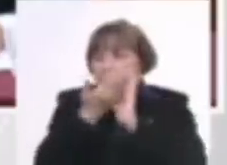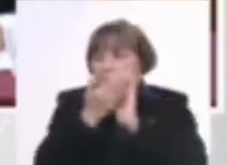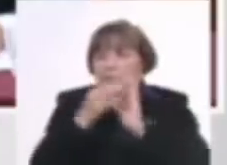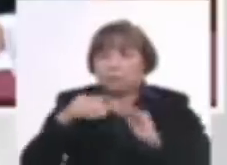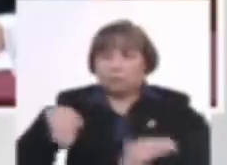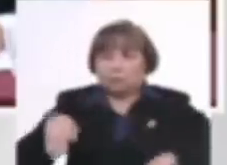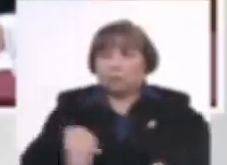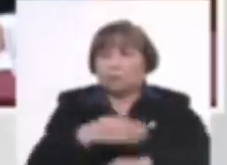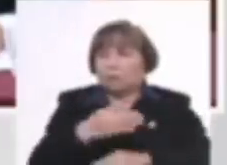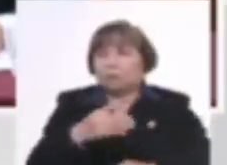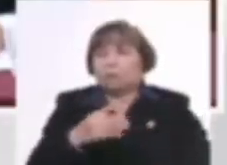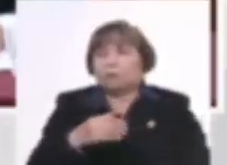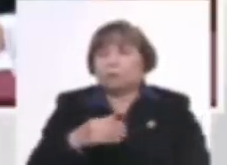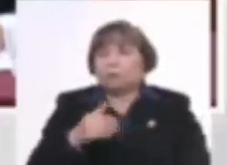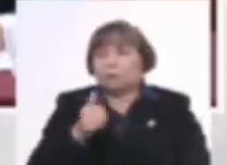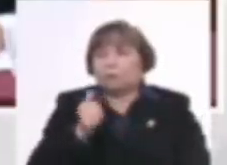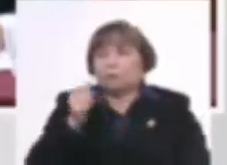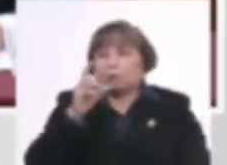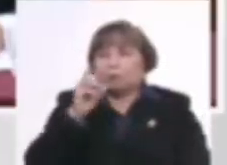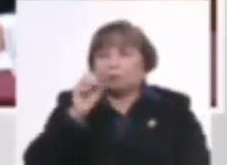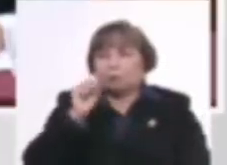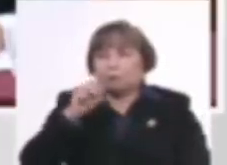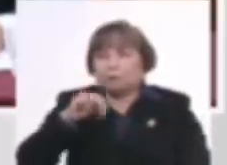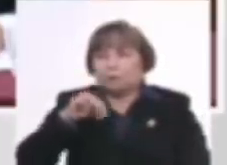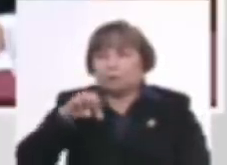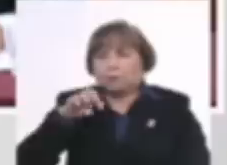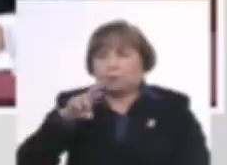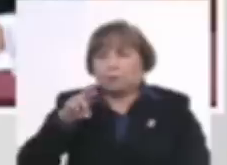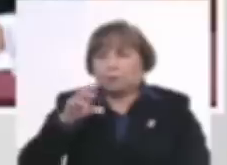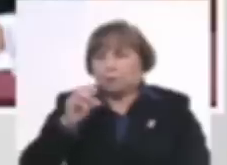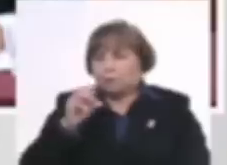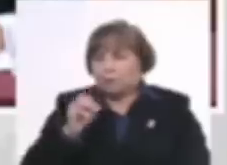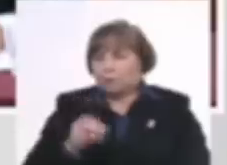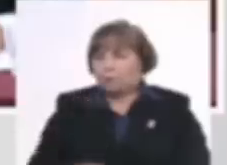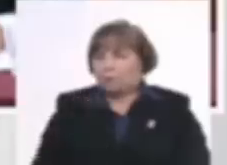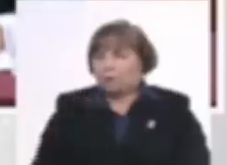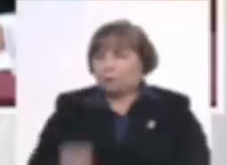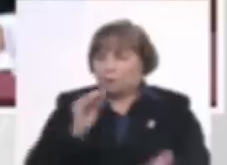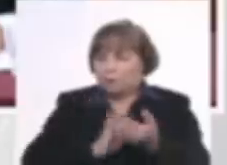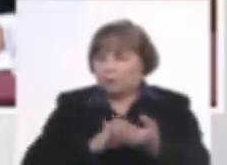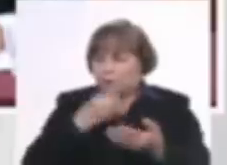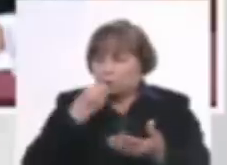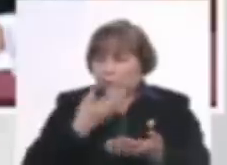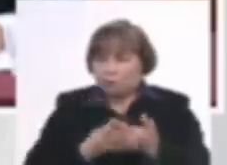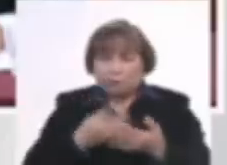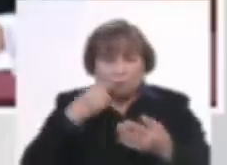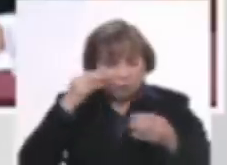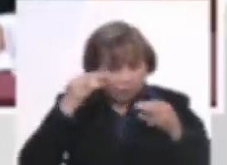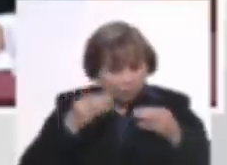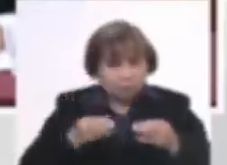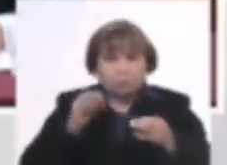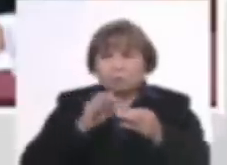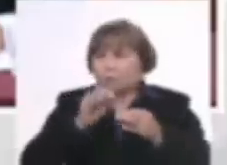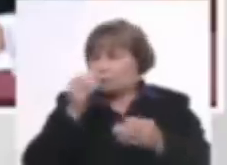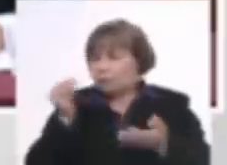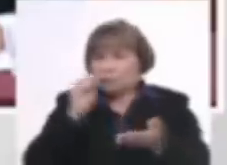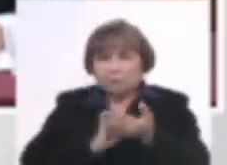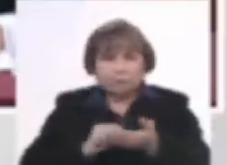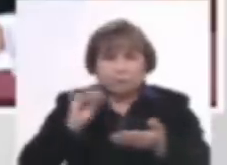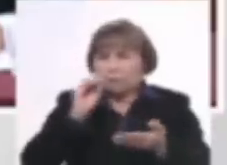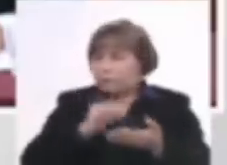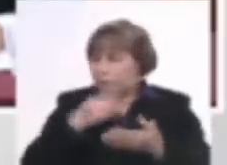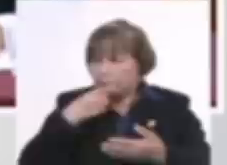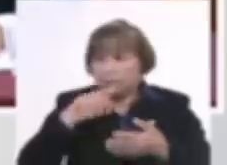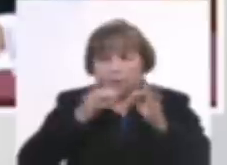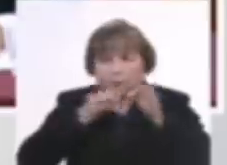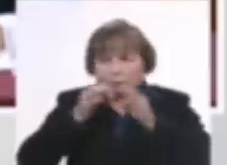que corresponde a Desamparados. Ya, okay. Le vuelvo a repetir. Correcto, es que justamente nos va a tener que repetir para que